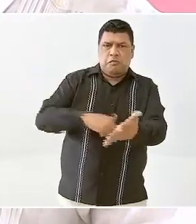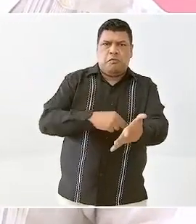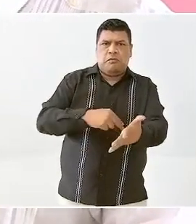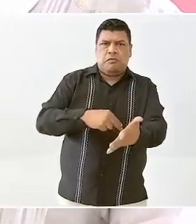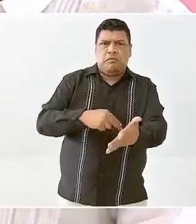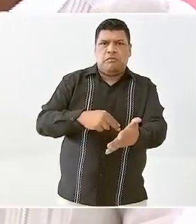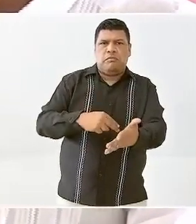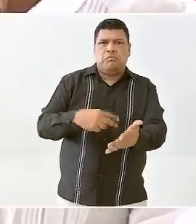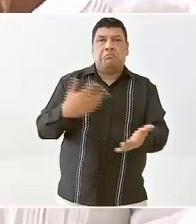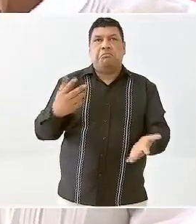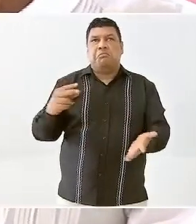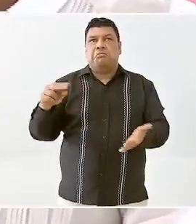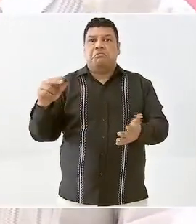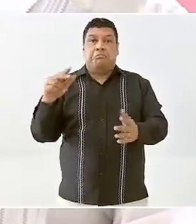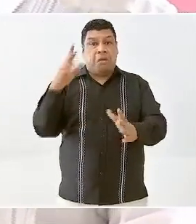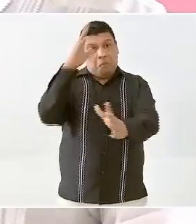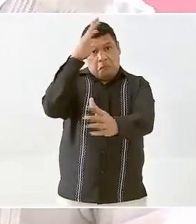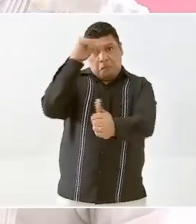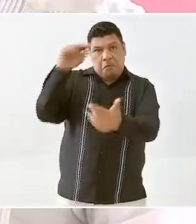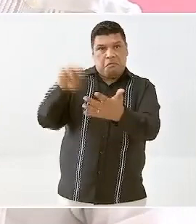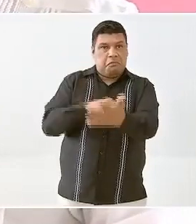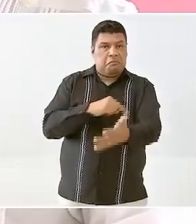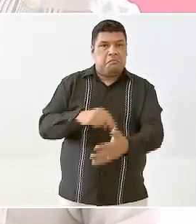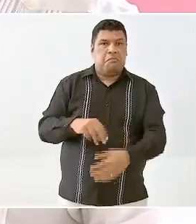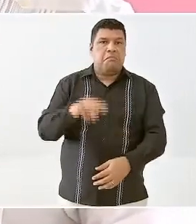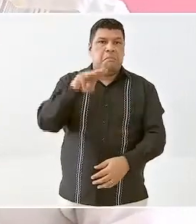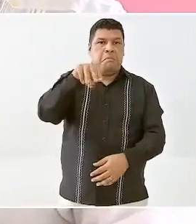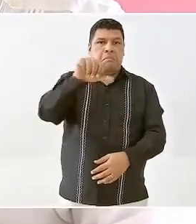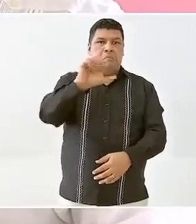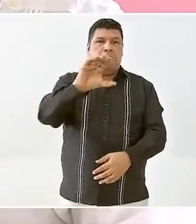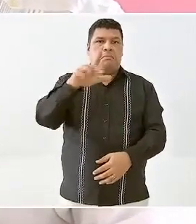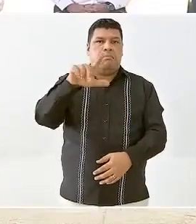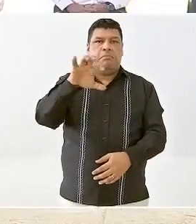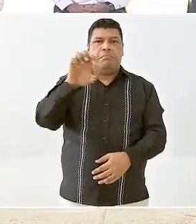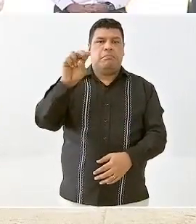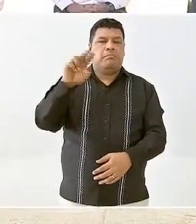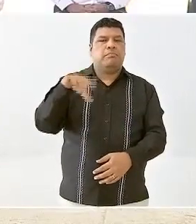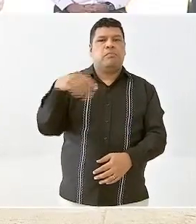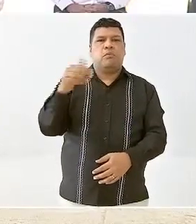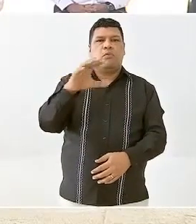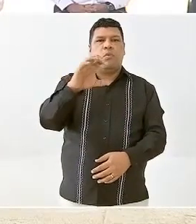un famoso tratado McLean-Ocampo.